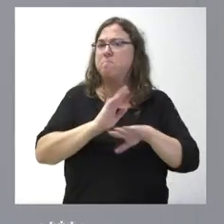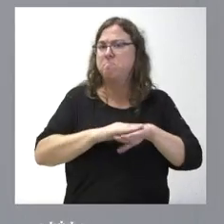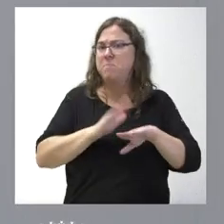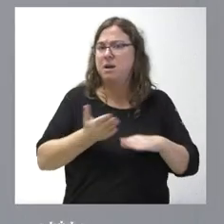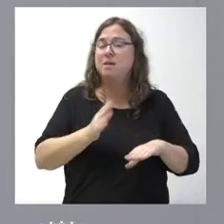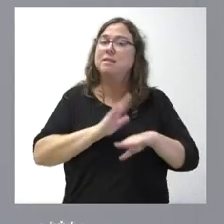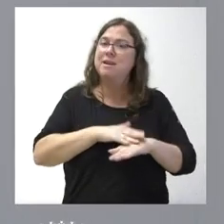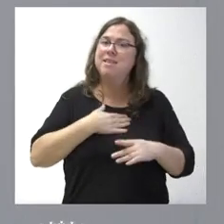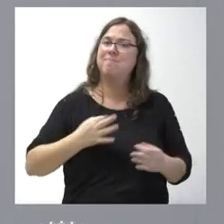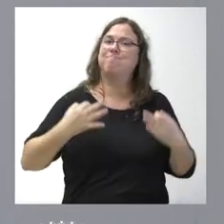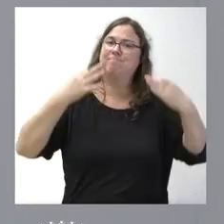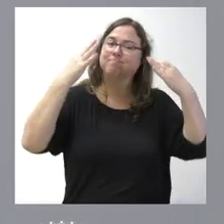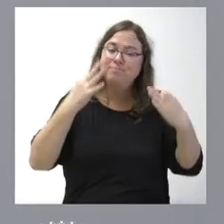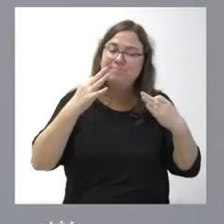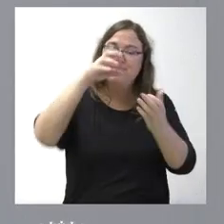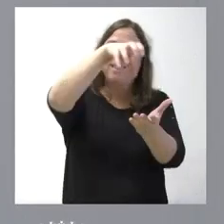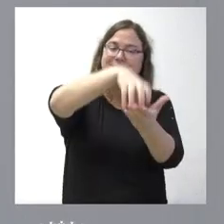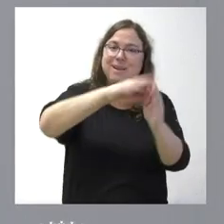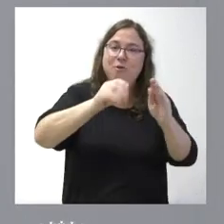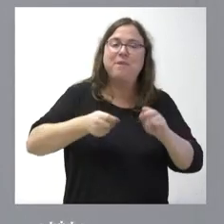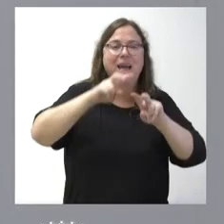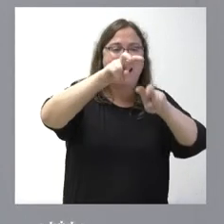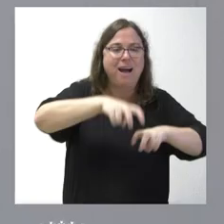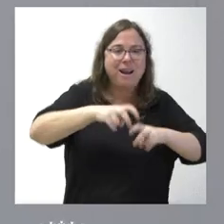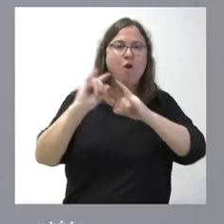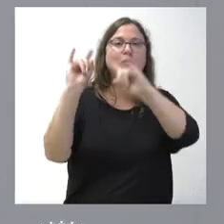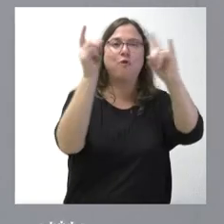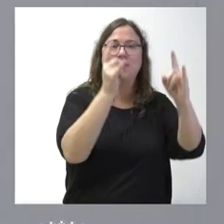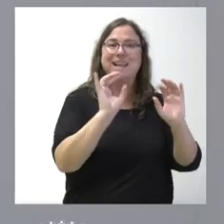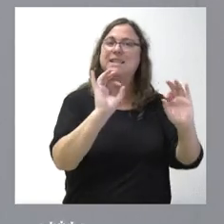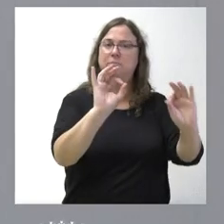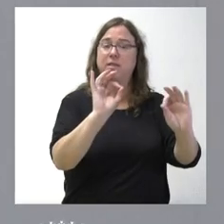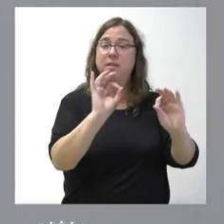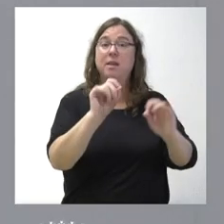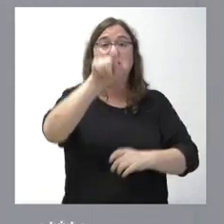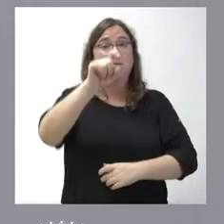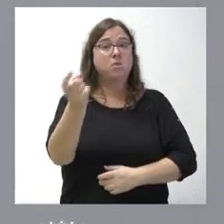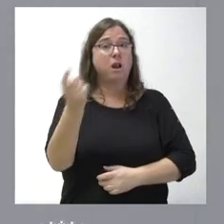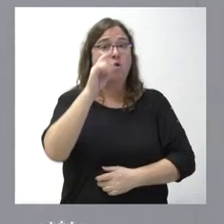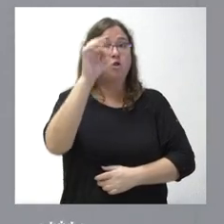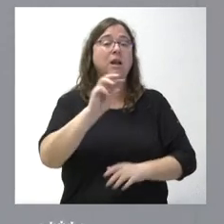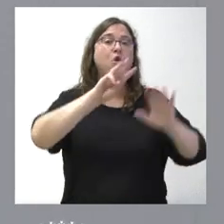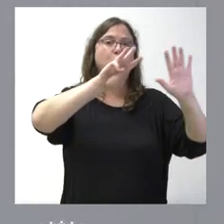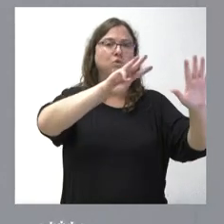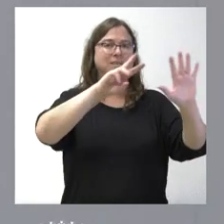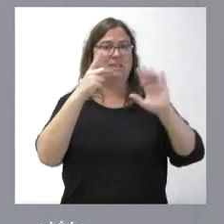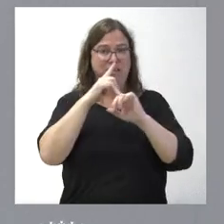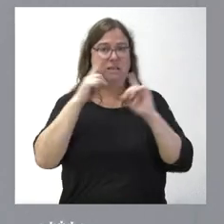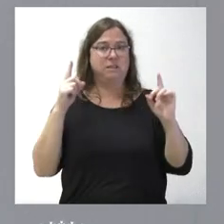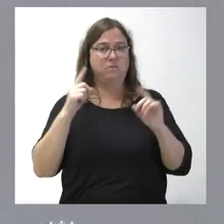especializar en el ámbito Agrario forestal con un total de 87 alumnos que tienen el presente curso